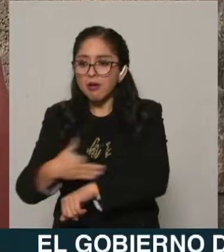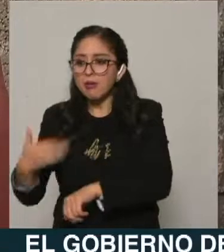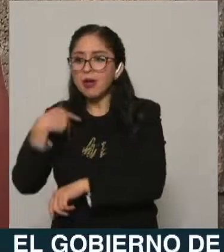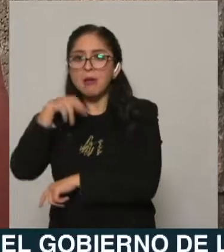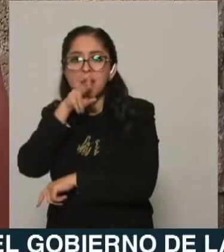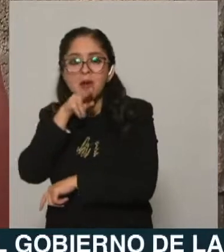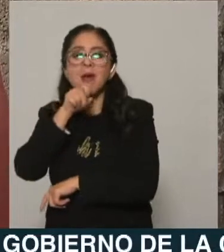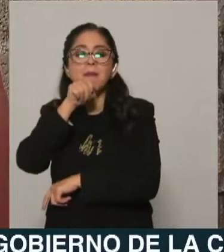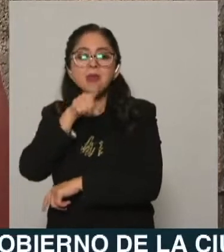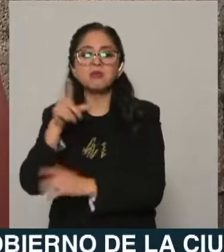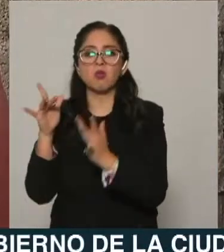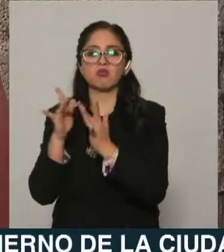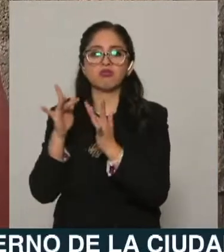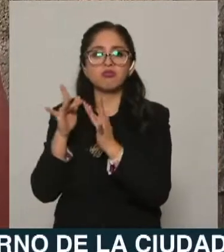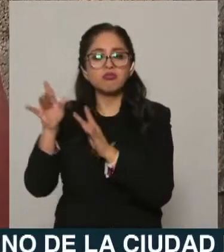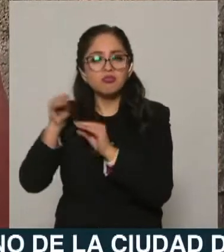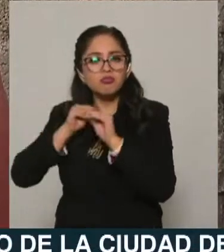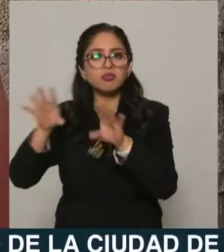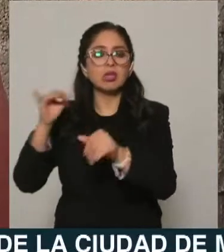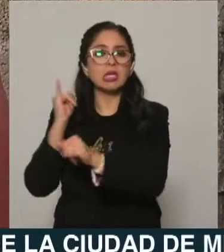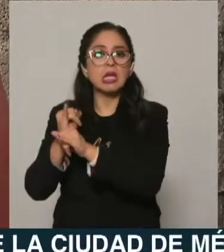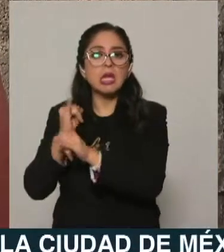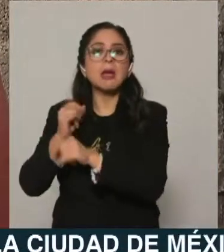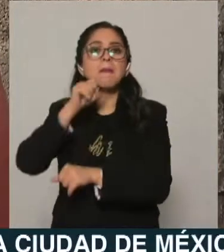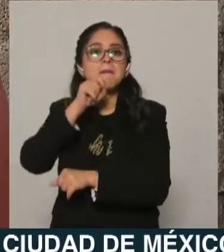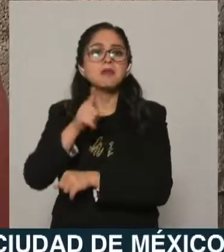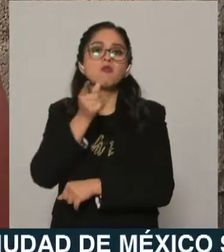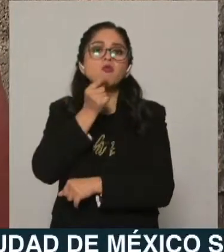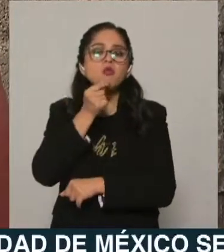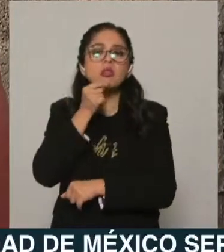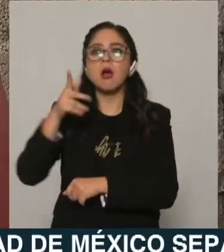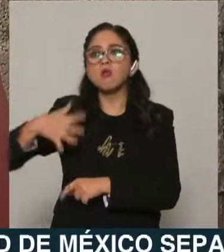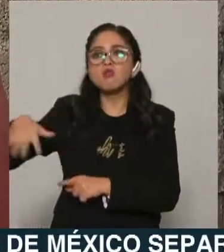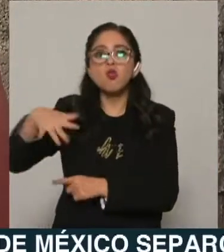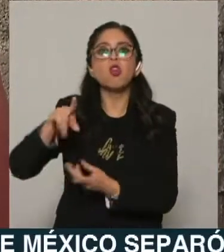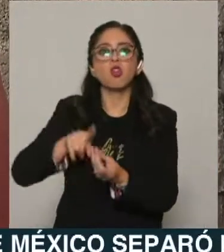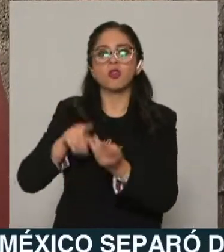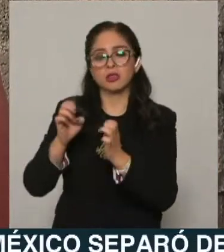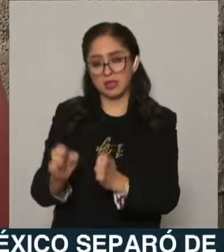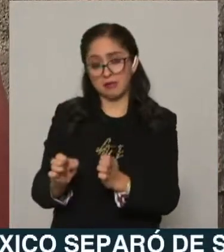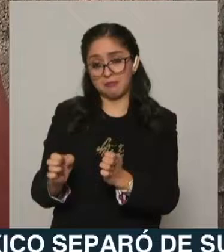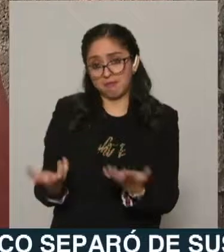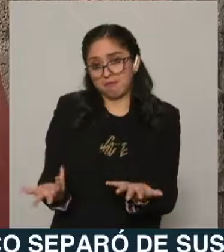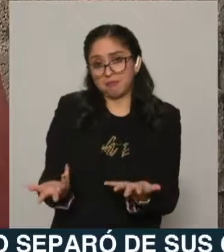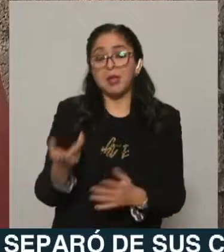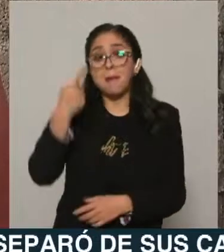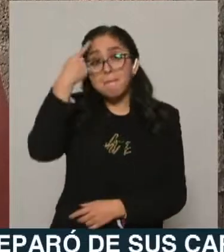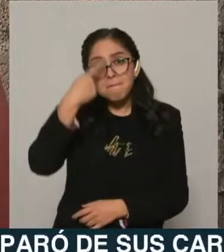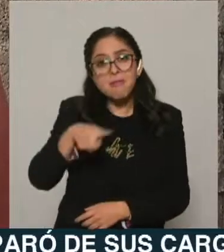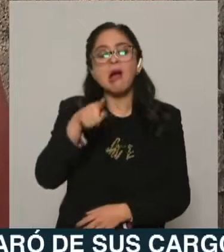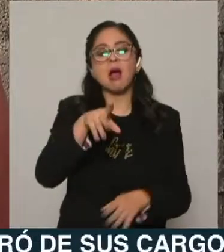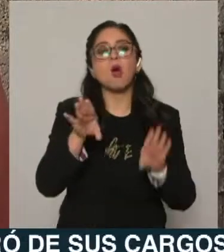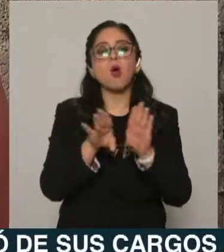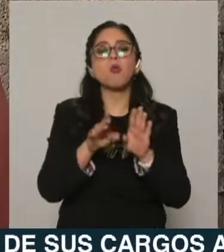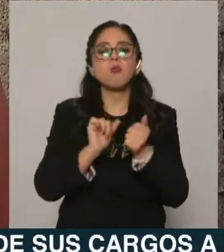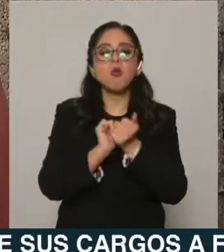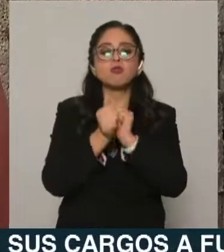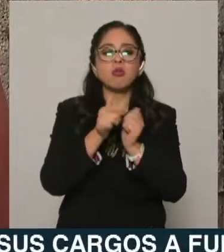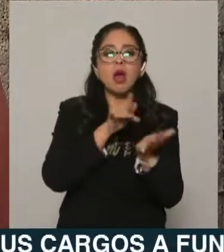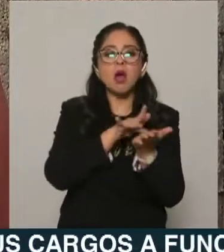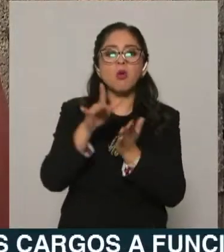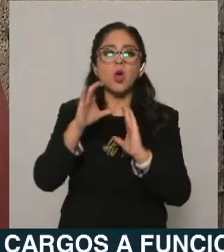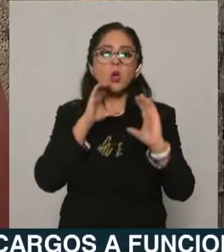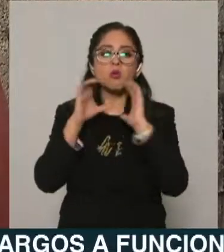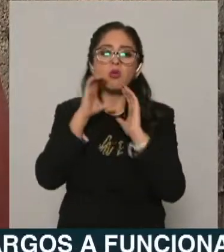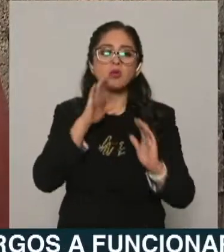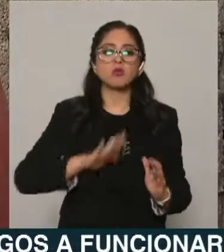un despliegue de operativos para su búsqueda. Para reflexionar sobre este tema y cómo podemos fortalecer y fomentar la comunicación entre los miembros